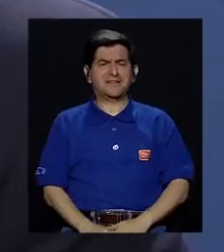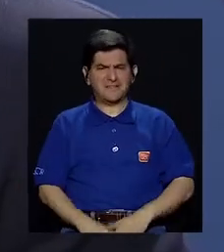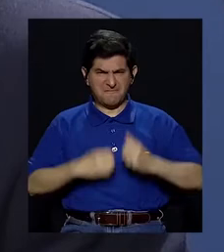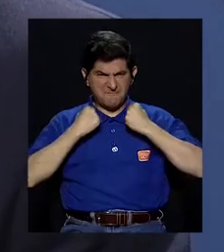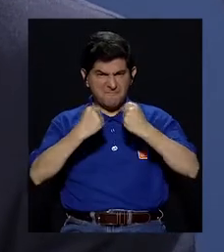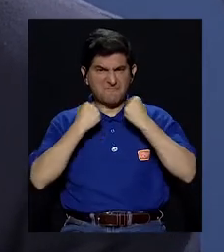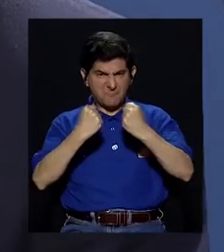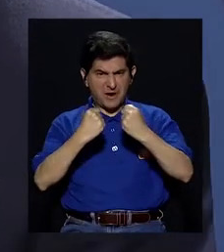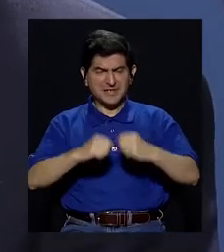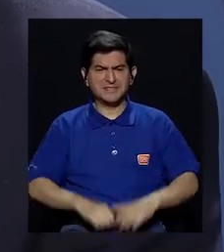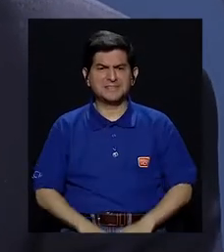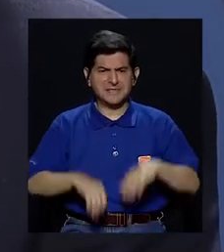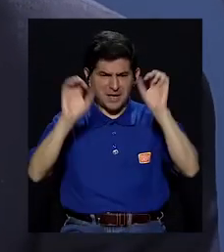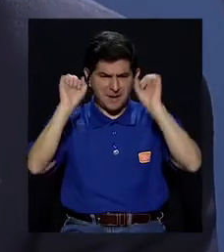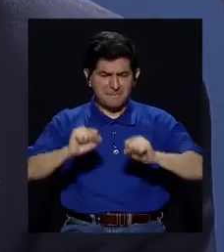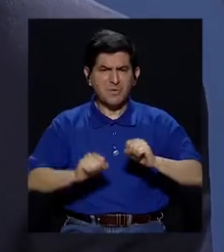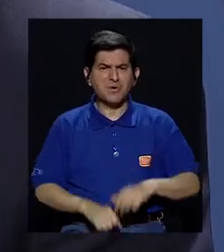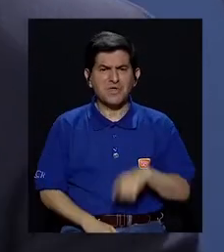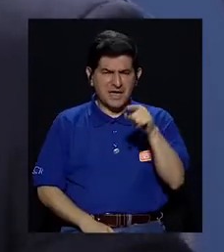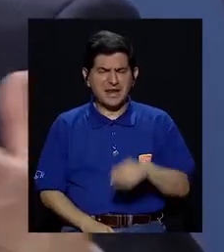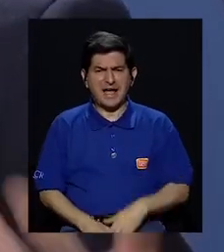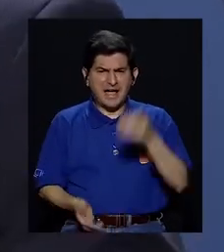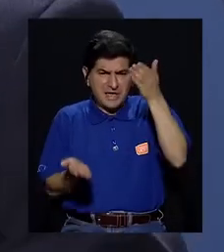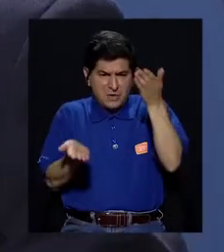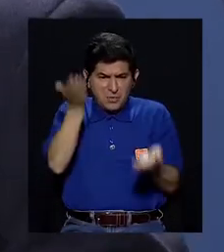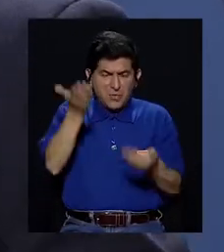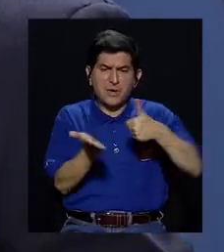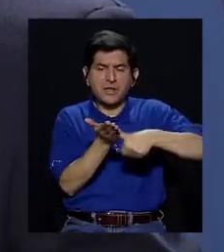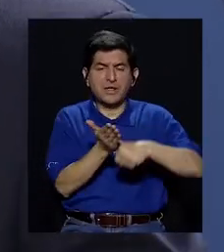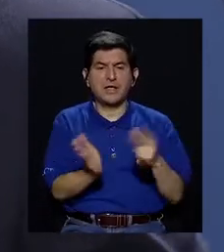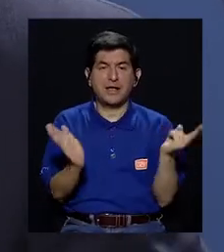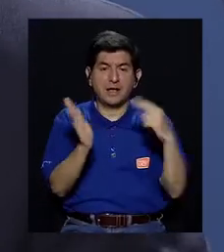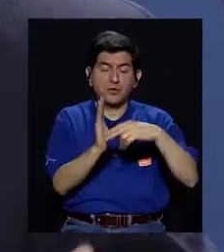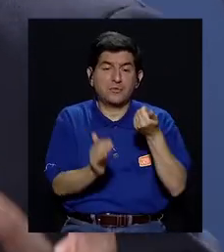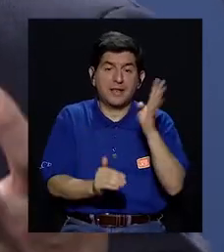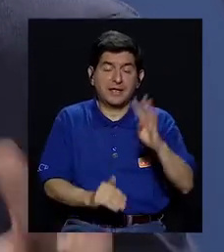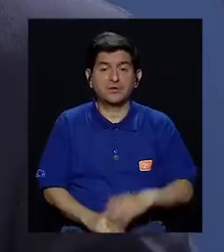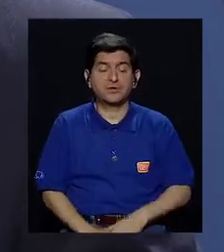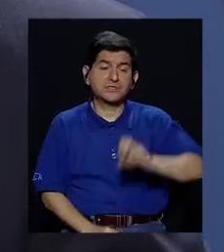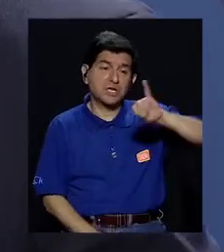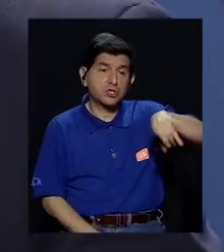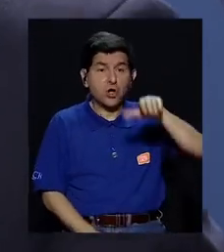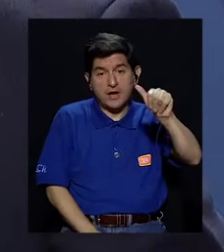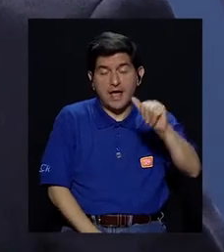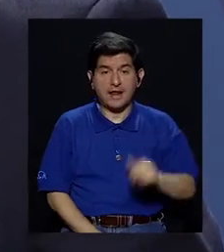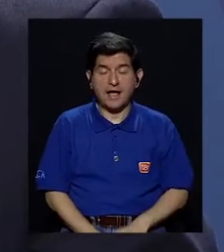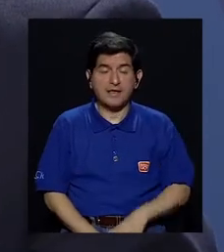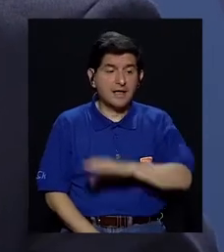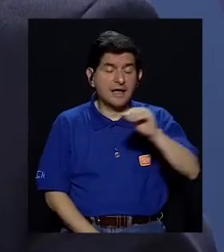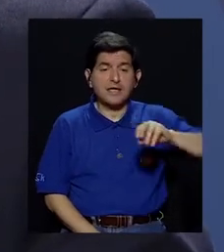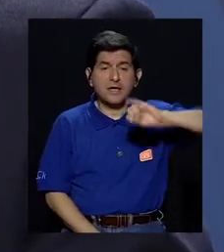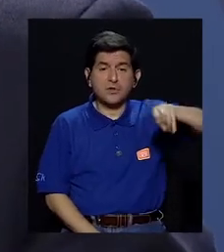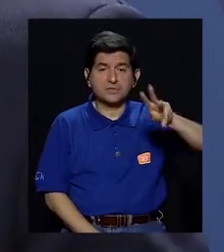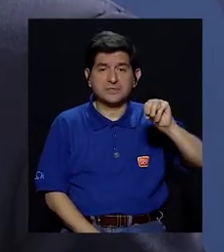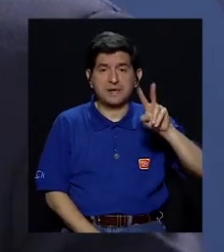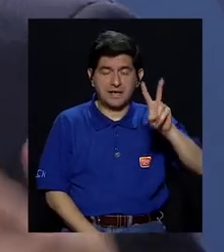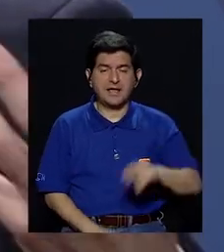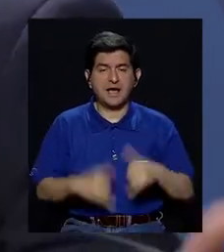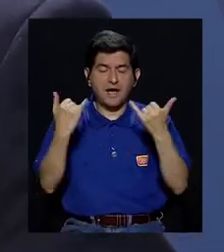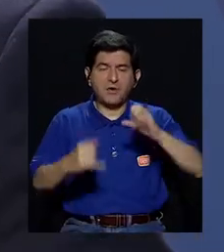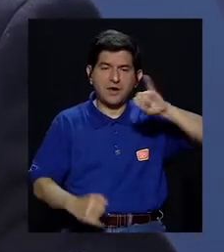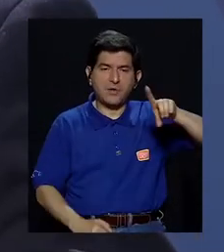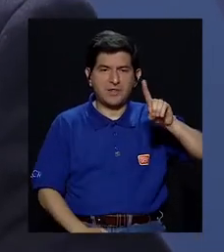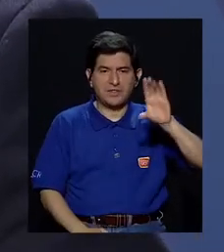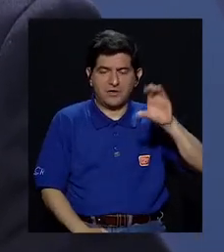dos con el peso suficiente como para balancear esta elección es con el 2014 como te digo todas tenidas unión y yo en villalta aquí